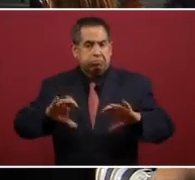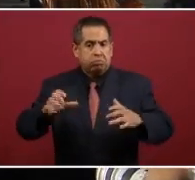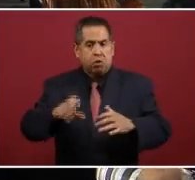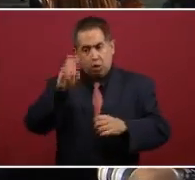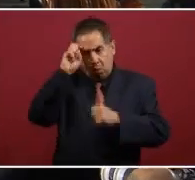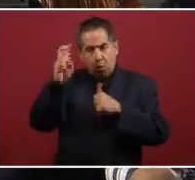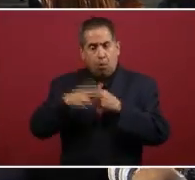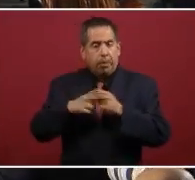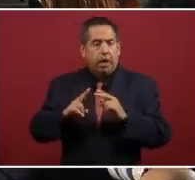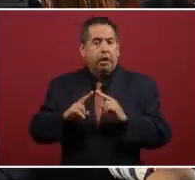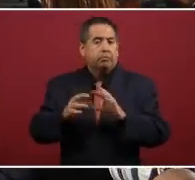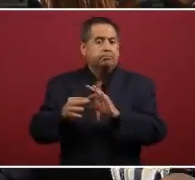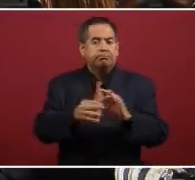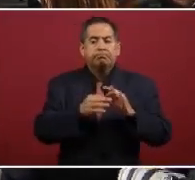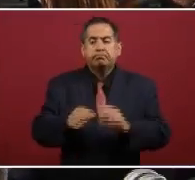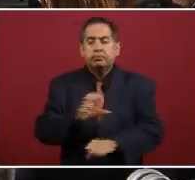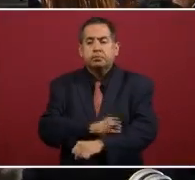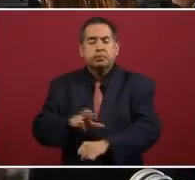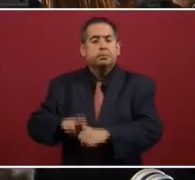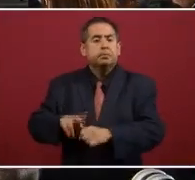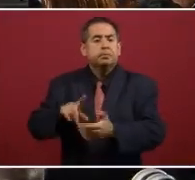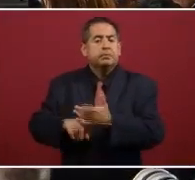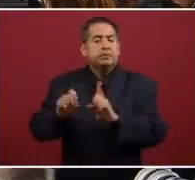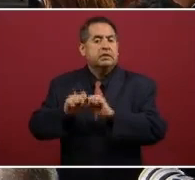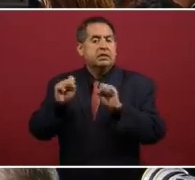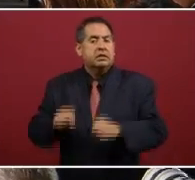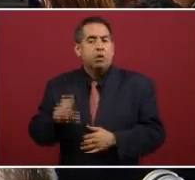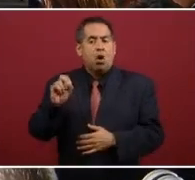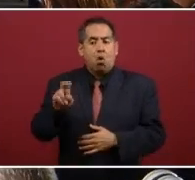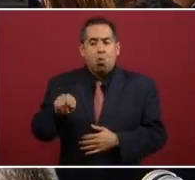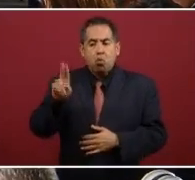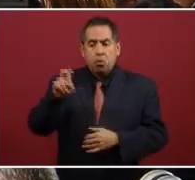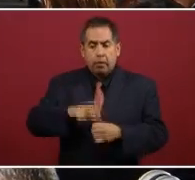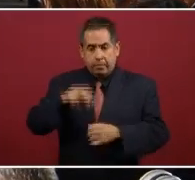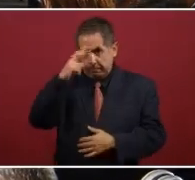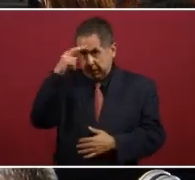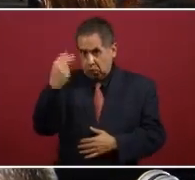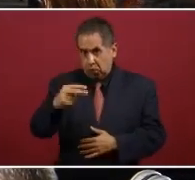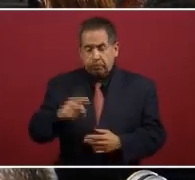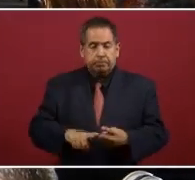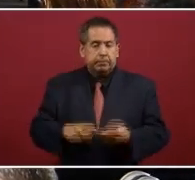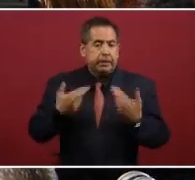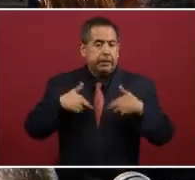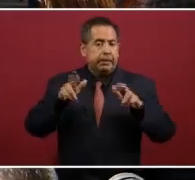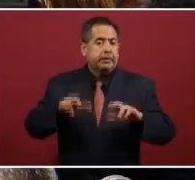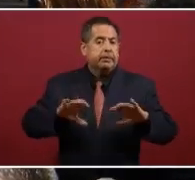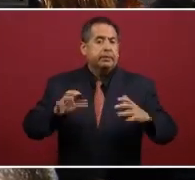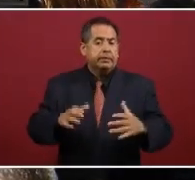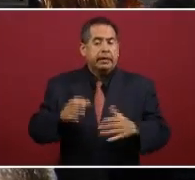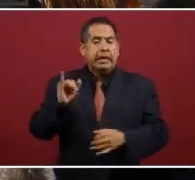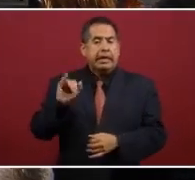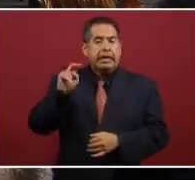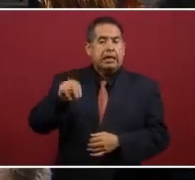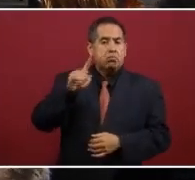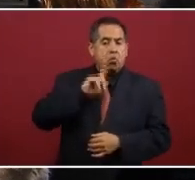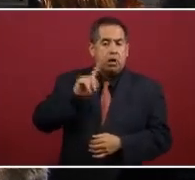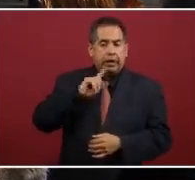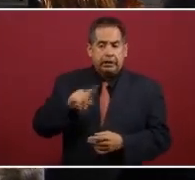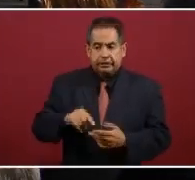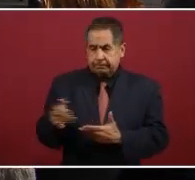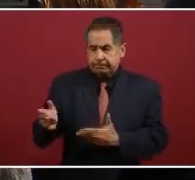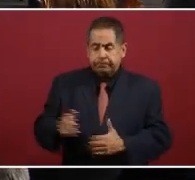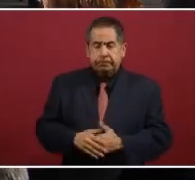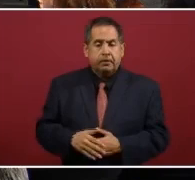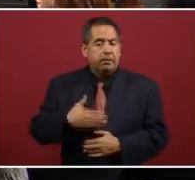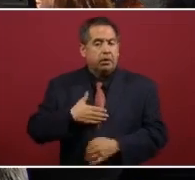Europea, coordinador residente del Sistema de las Naciones Unidas en México, representante de InMujeres, Nadine,